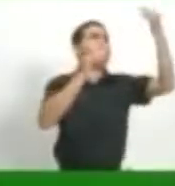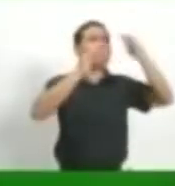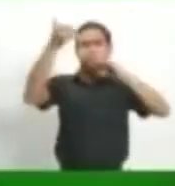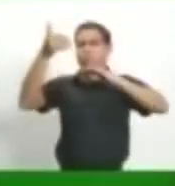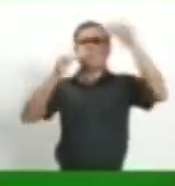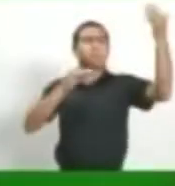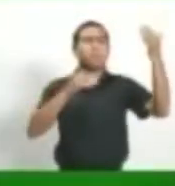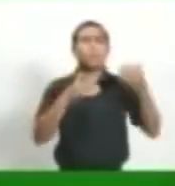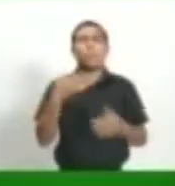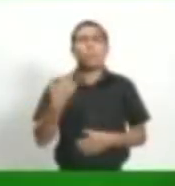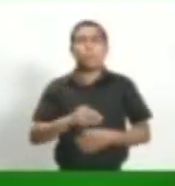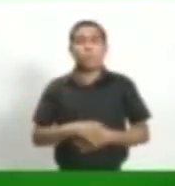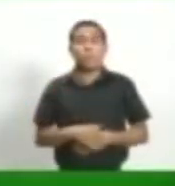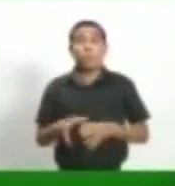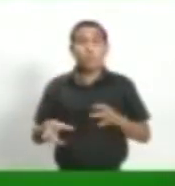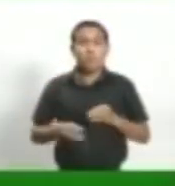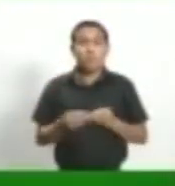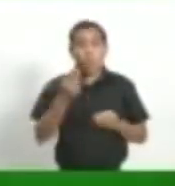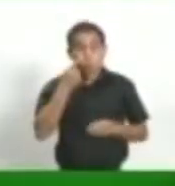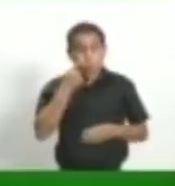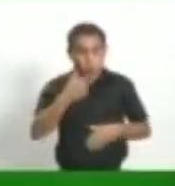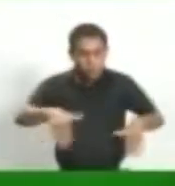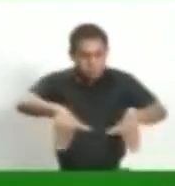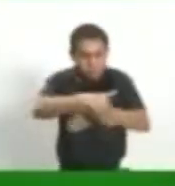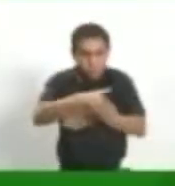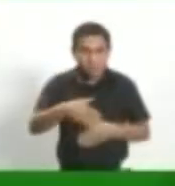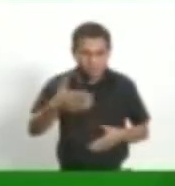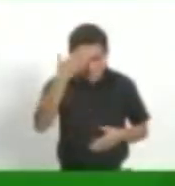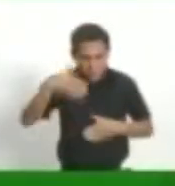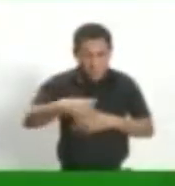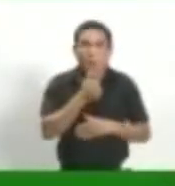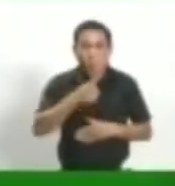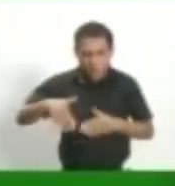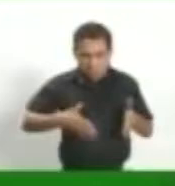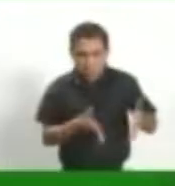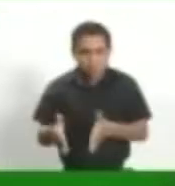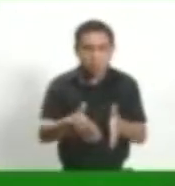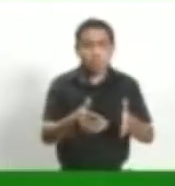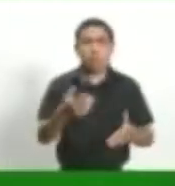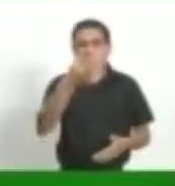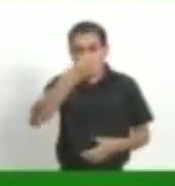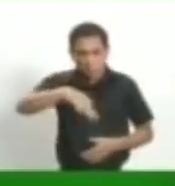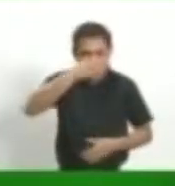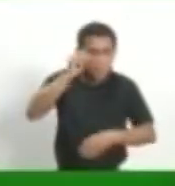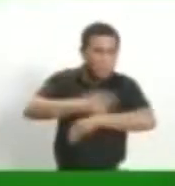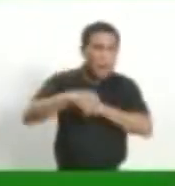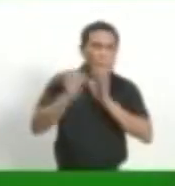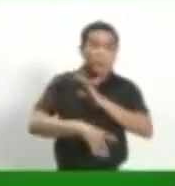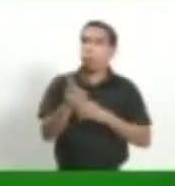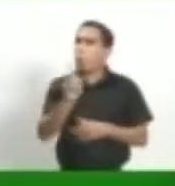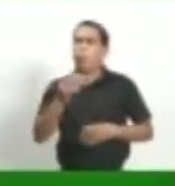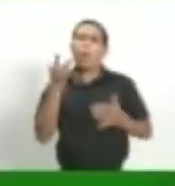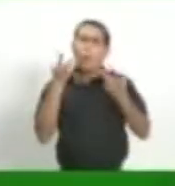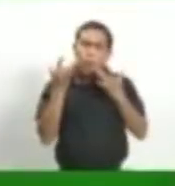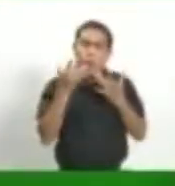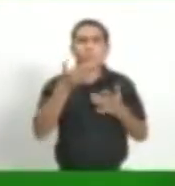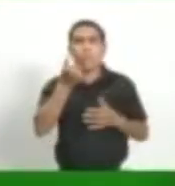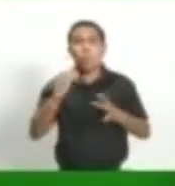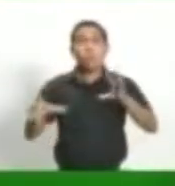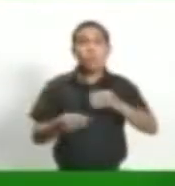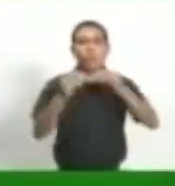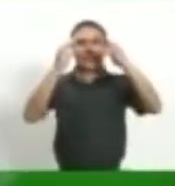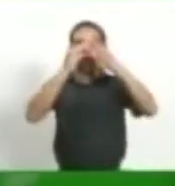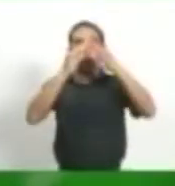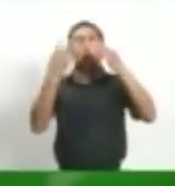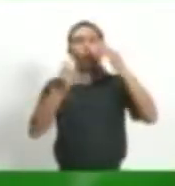los desagües limpios de basuras, con respecto a los vientos fuertes, amarrar los techos